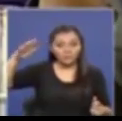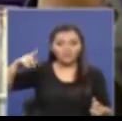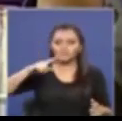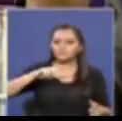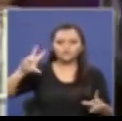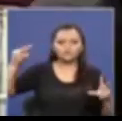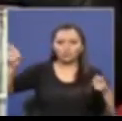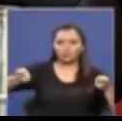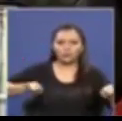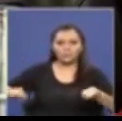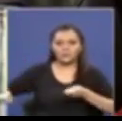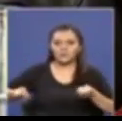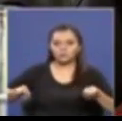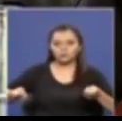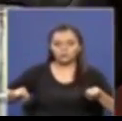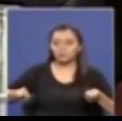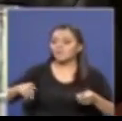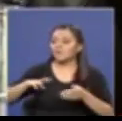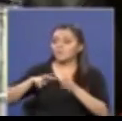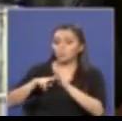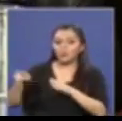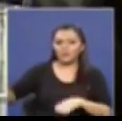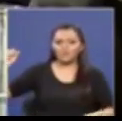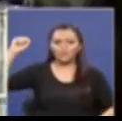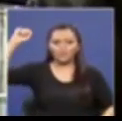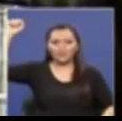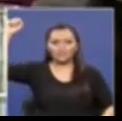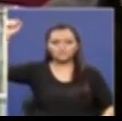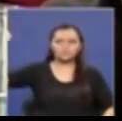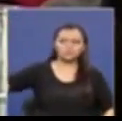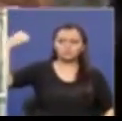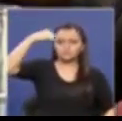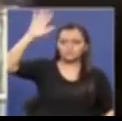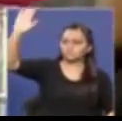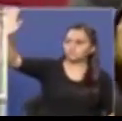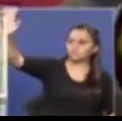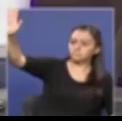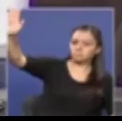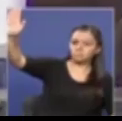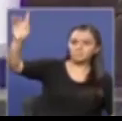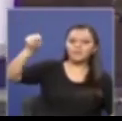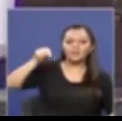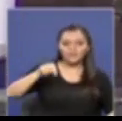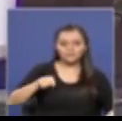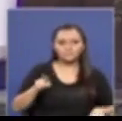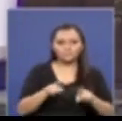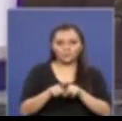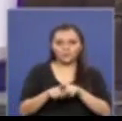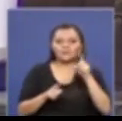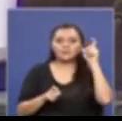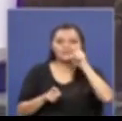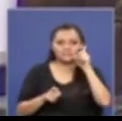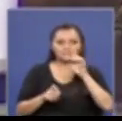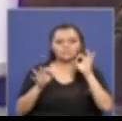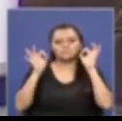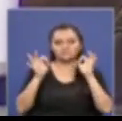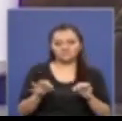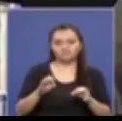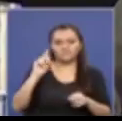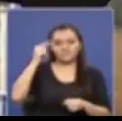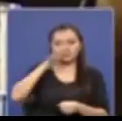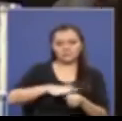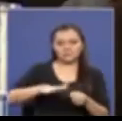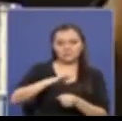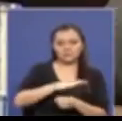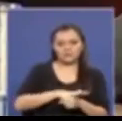no dominación. Que el Mashi tenga derecho a no ser agredido. Y para eso se requiere una adecuada intervención del